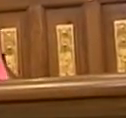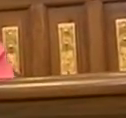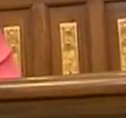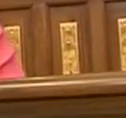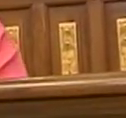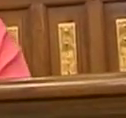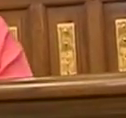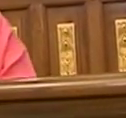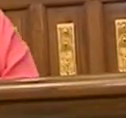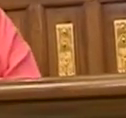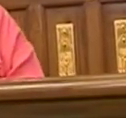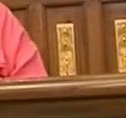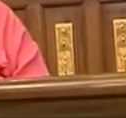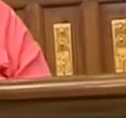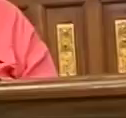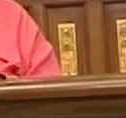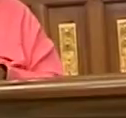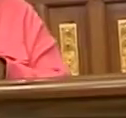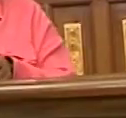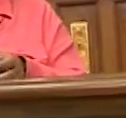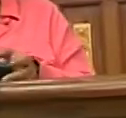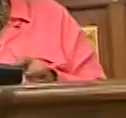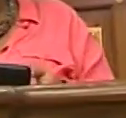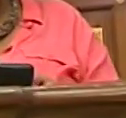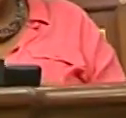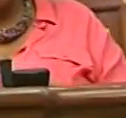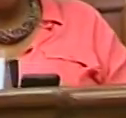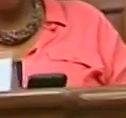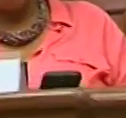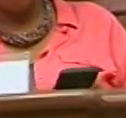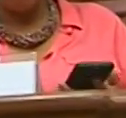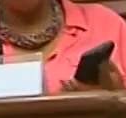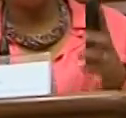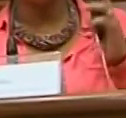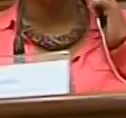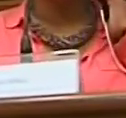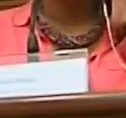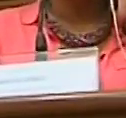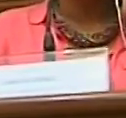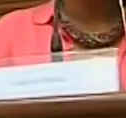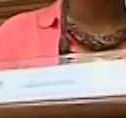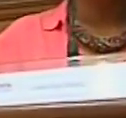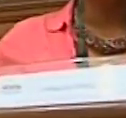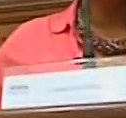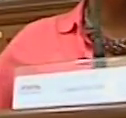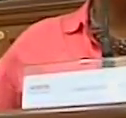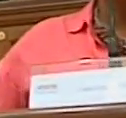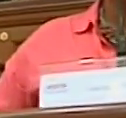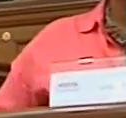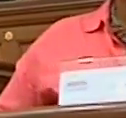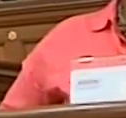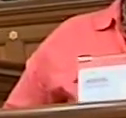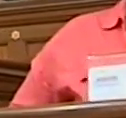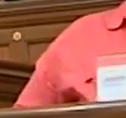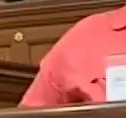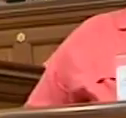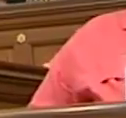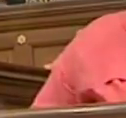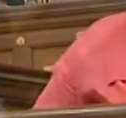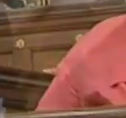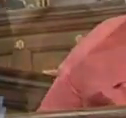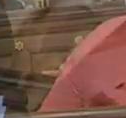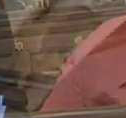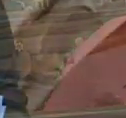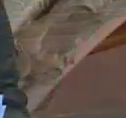la educación, que implica, abre comillas, desaprender, cerramos comillas. Esta implica enseñar al pueblo cómo defender